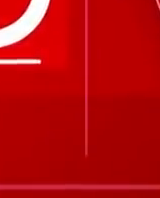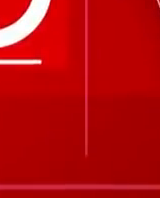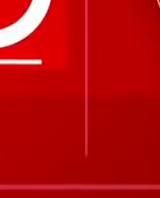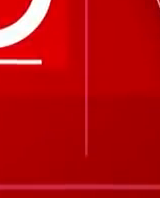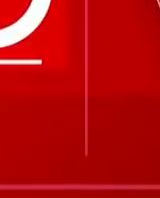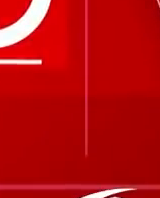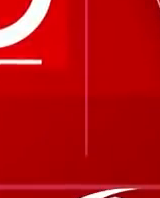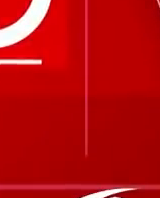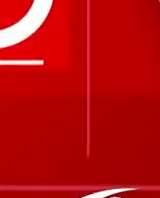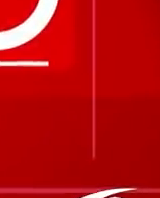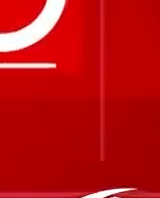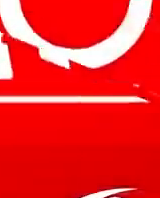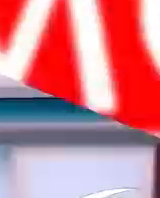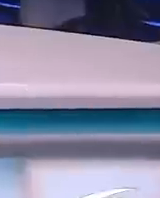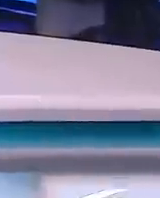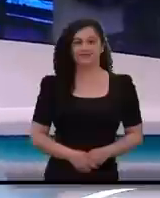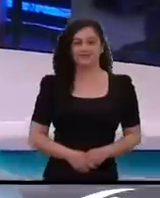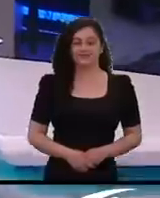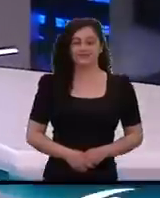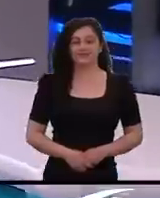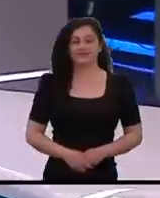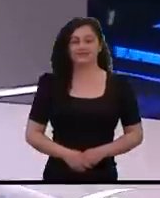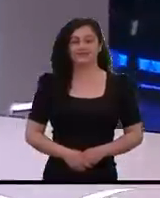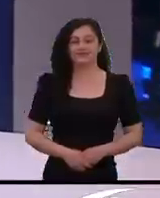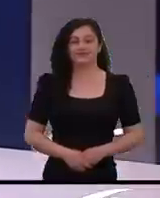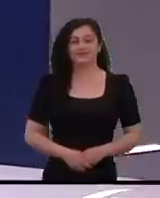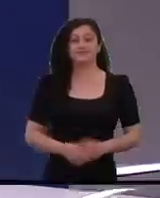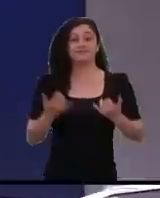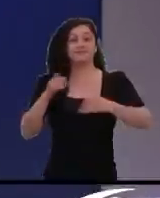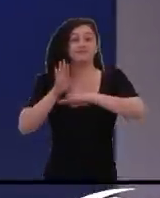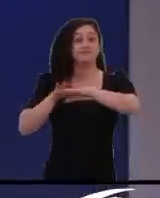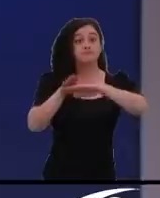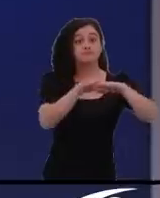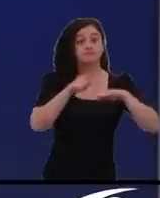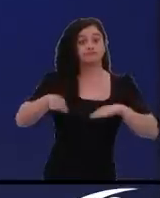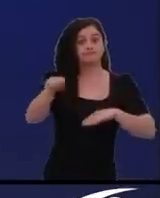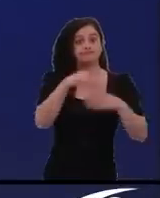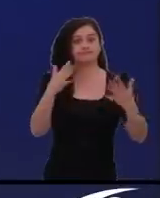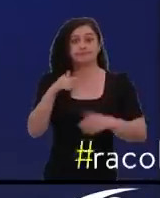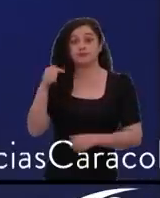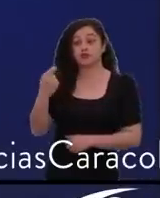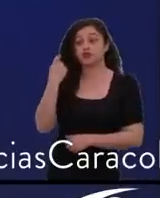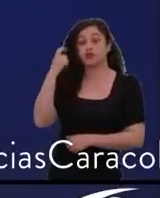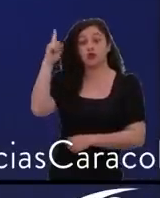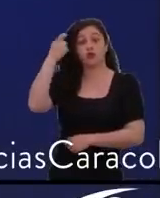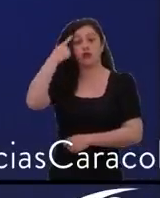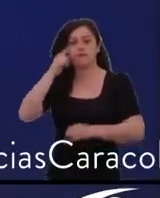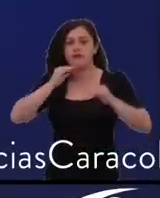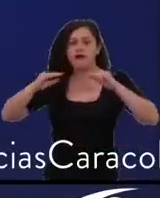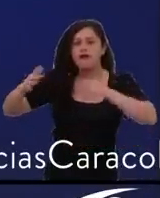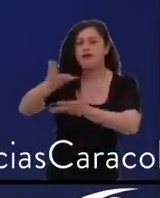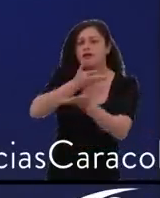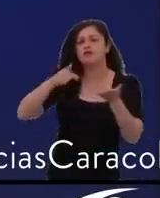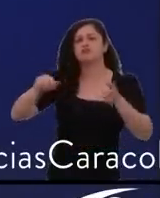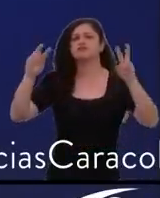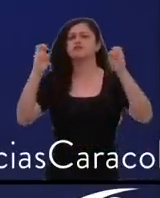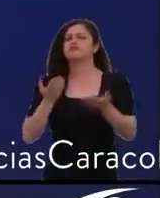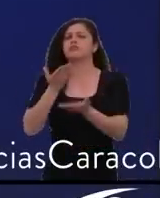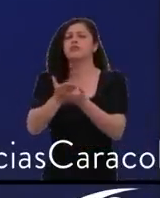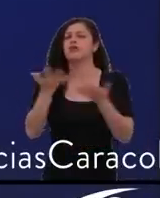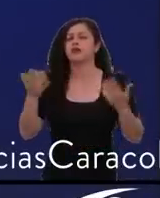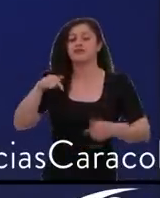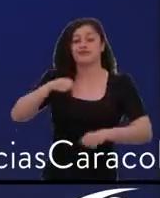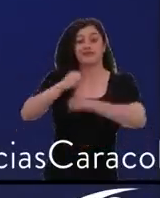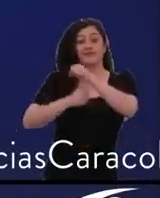Lo último en Noticias Caracol. Mucha atención, el gobierno acaba de anunciar su propuesta sobre el incremento al salario mínimo para el